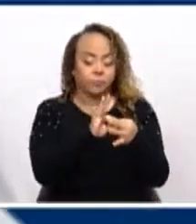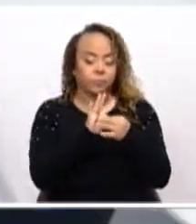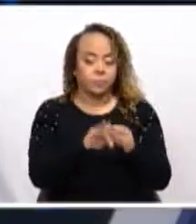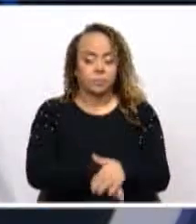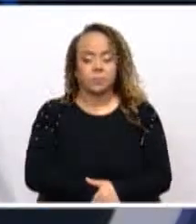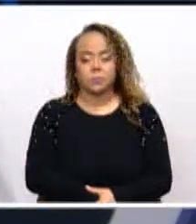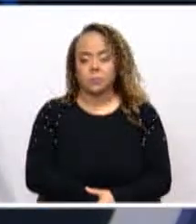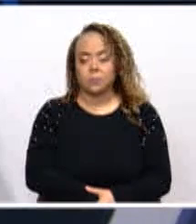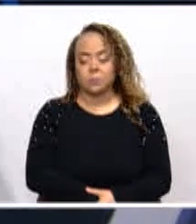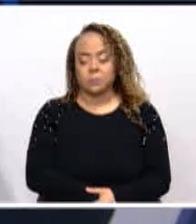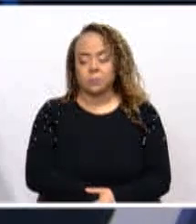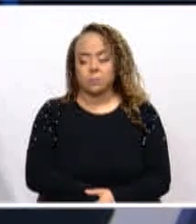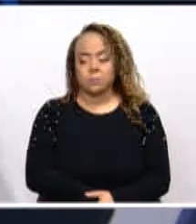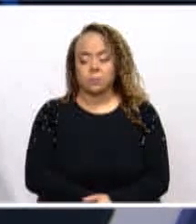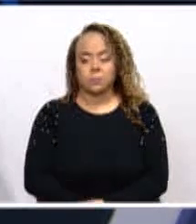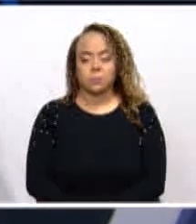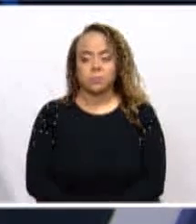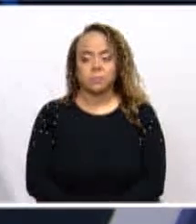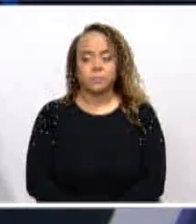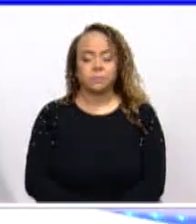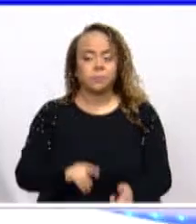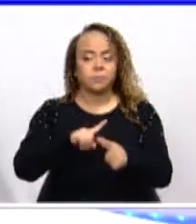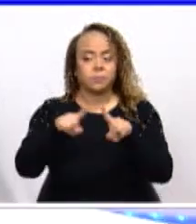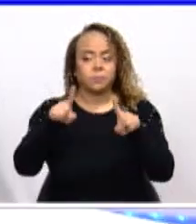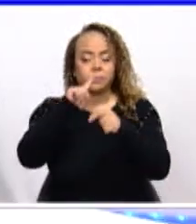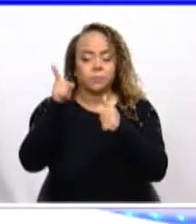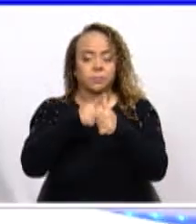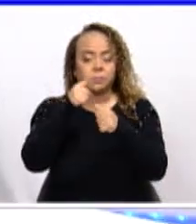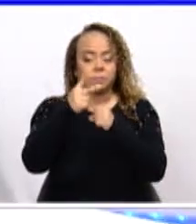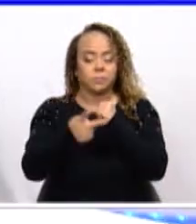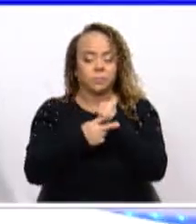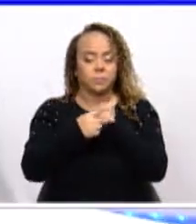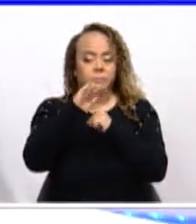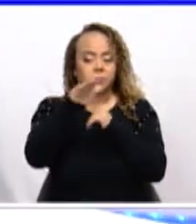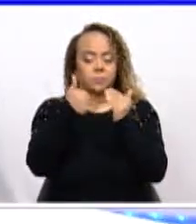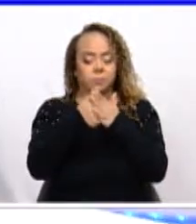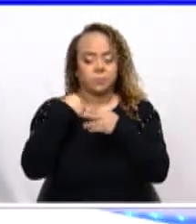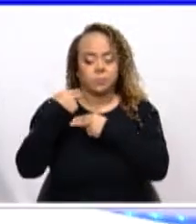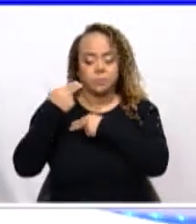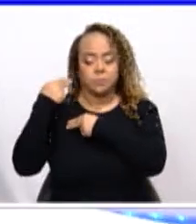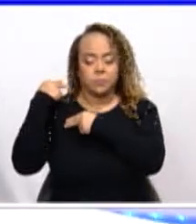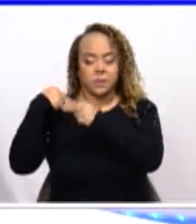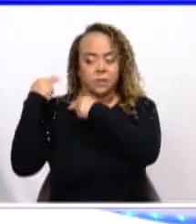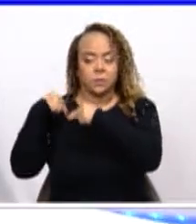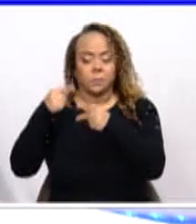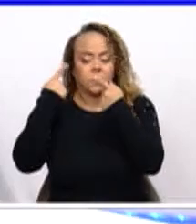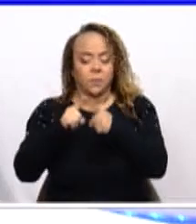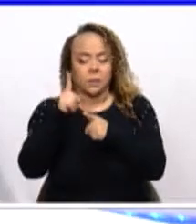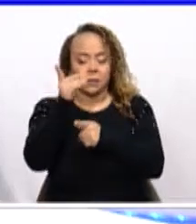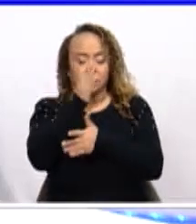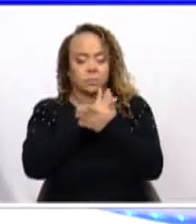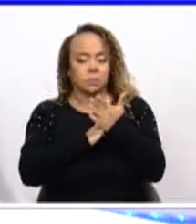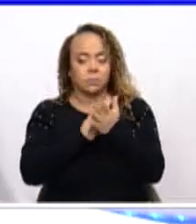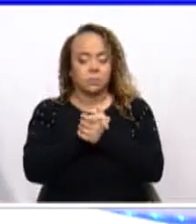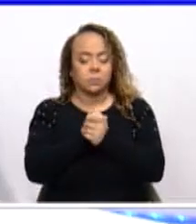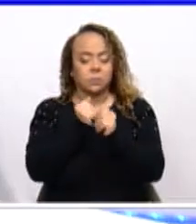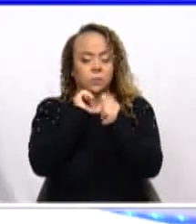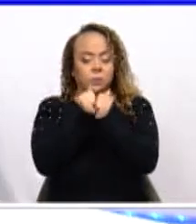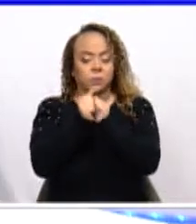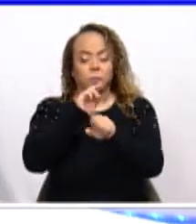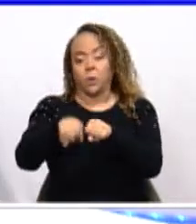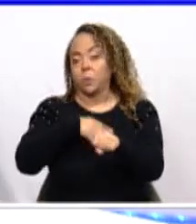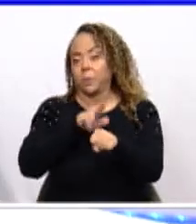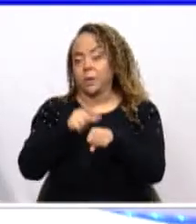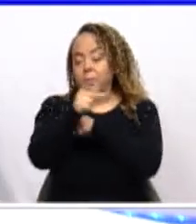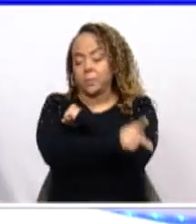entre dirigentes o demás Pero primera vez en toda la historia que que sucede algo así en un torneo donde donde normalmente el